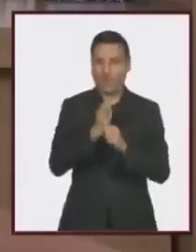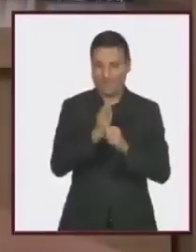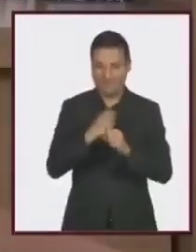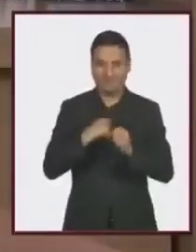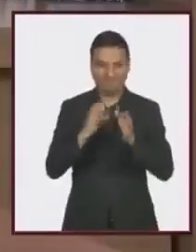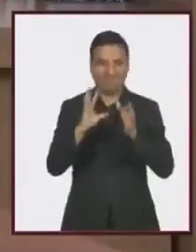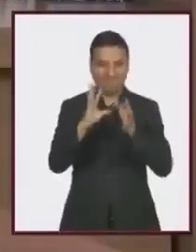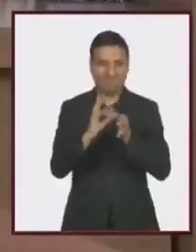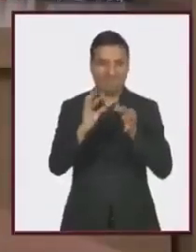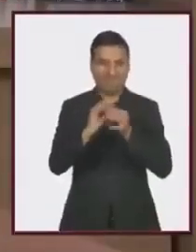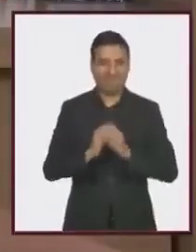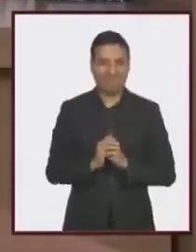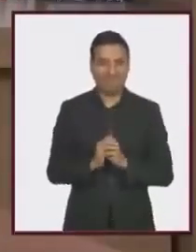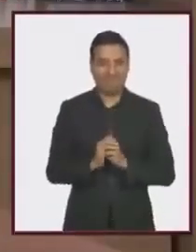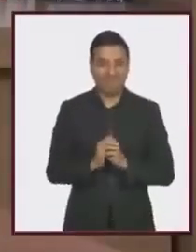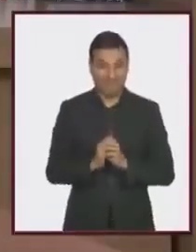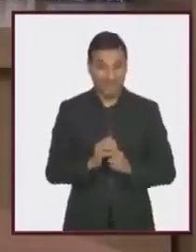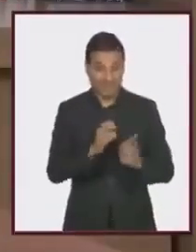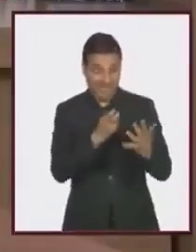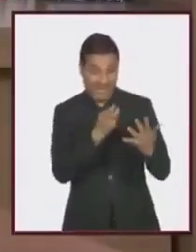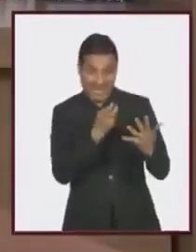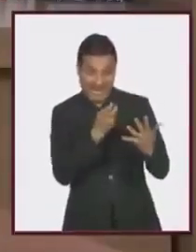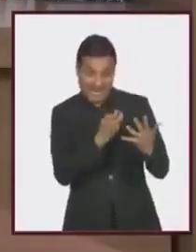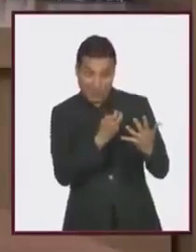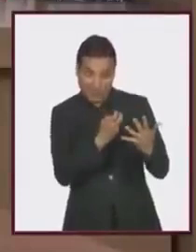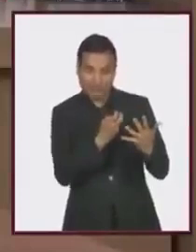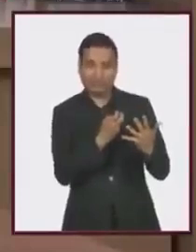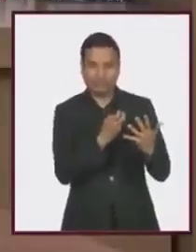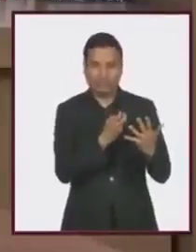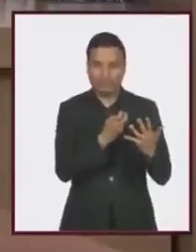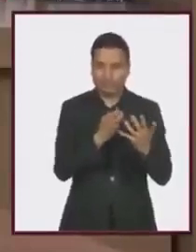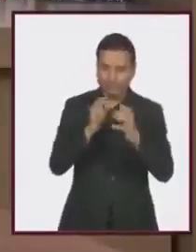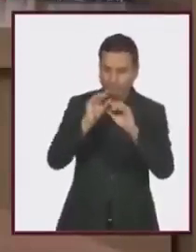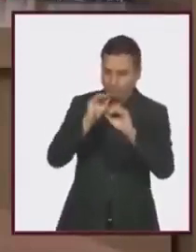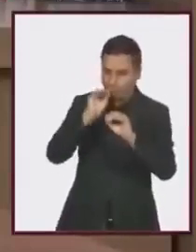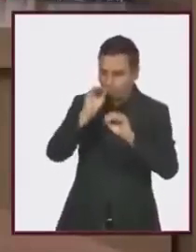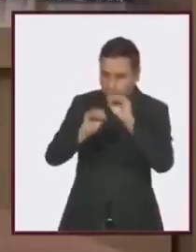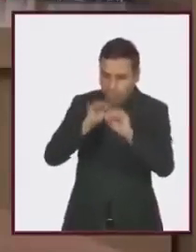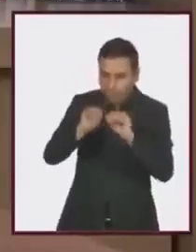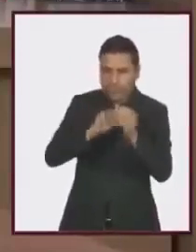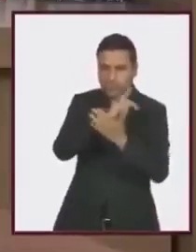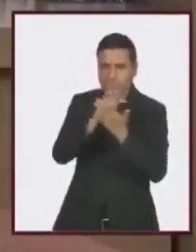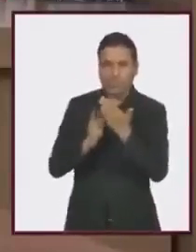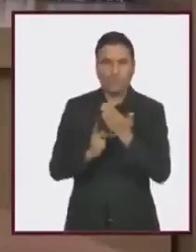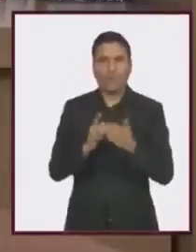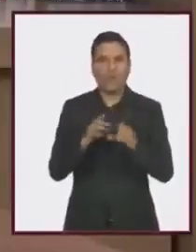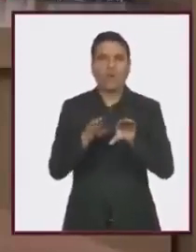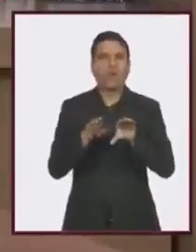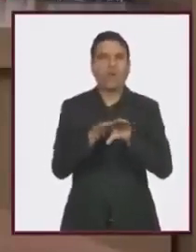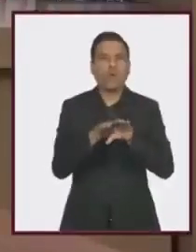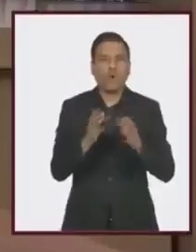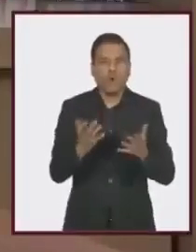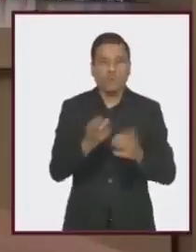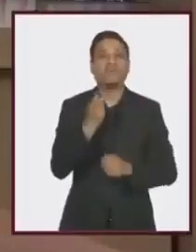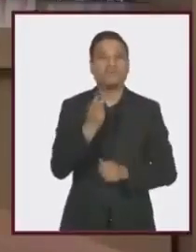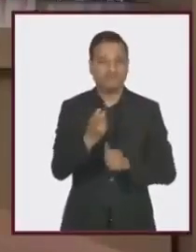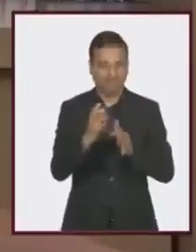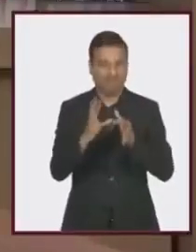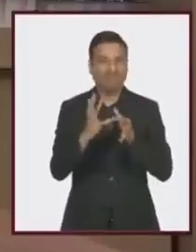cómo se van a ir concretando en los distintos elementos del currículum para la nueva escuela